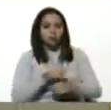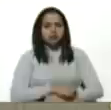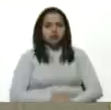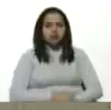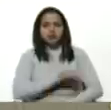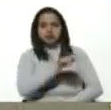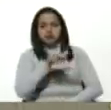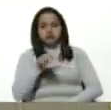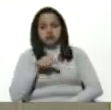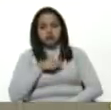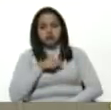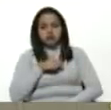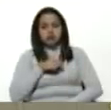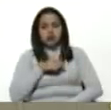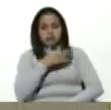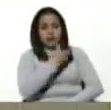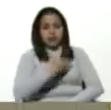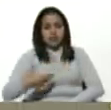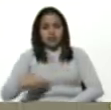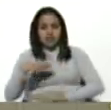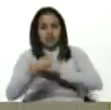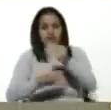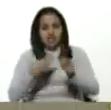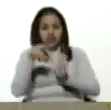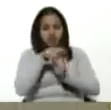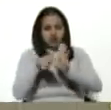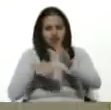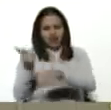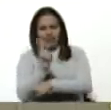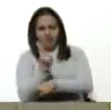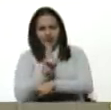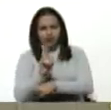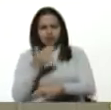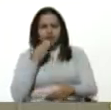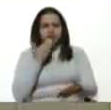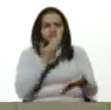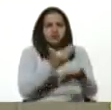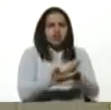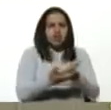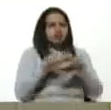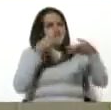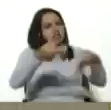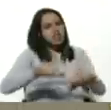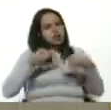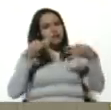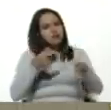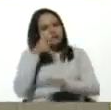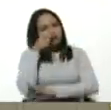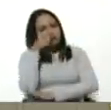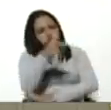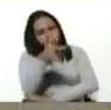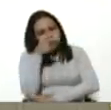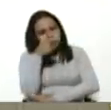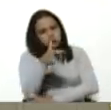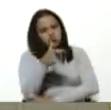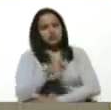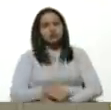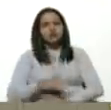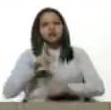Inmediatamente el presidente toma acciones y nos ha pedido, bueno, el seguimiento diario para recomendar